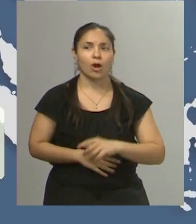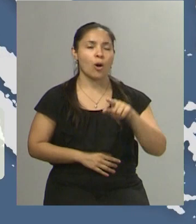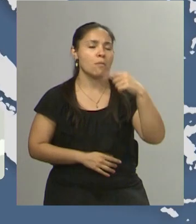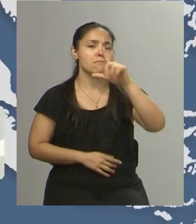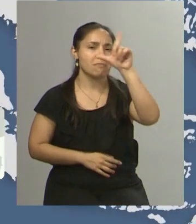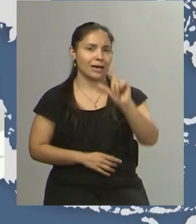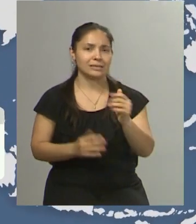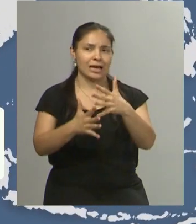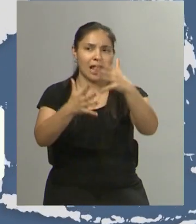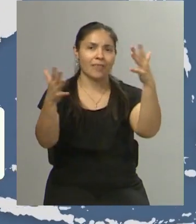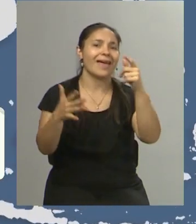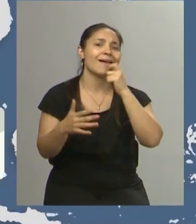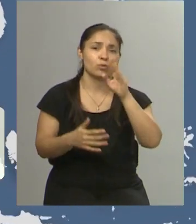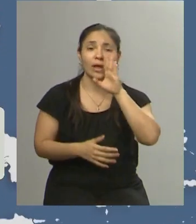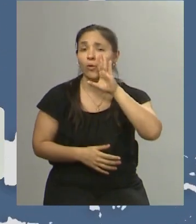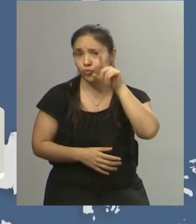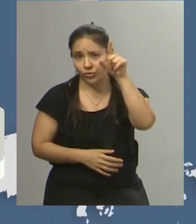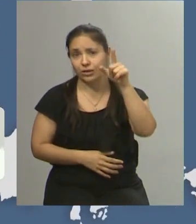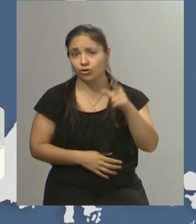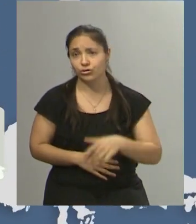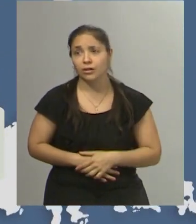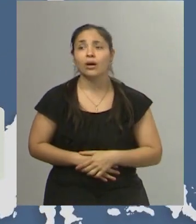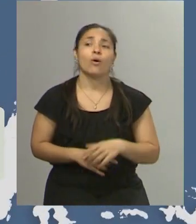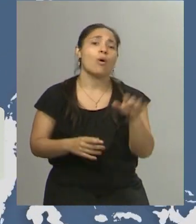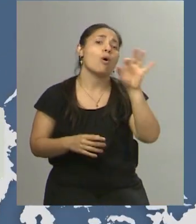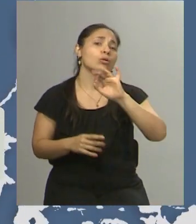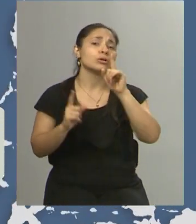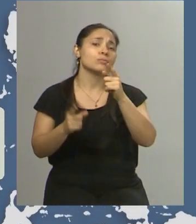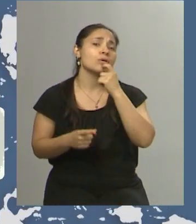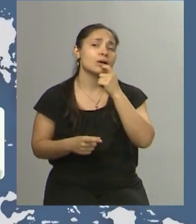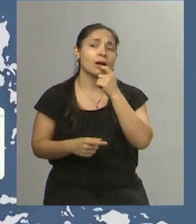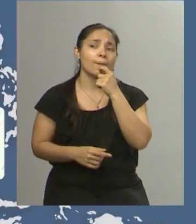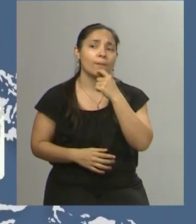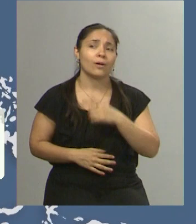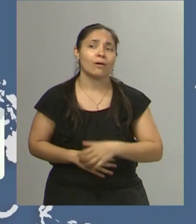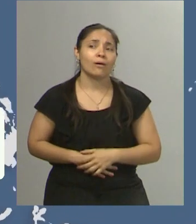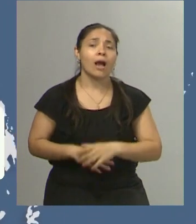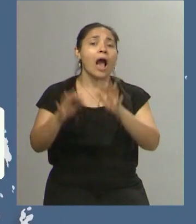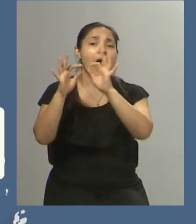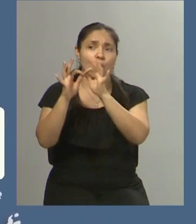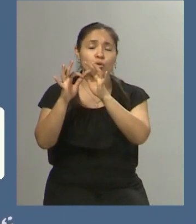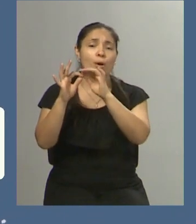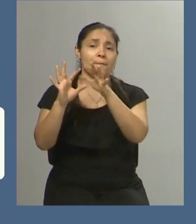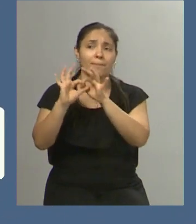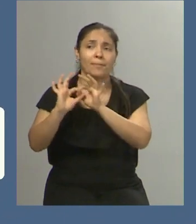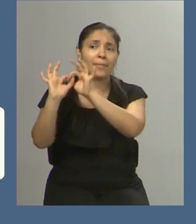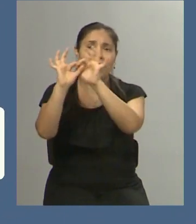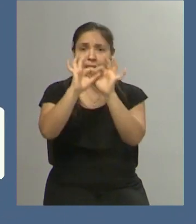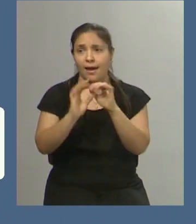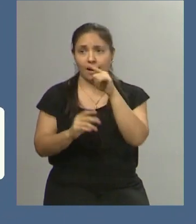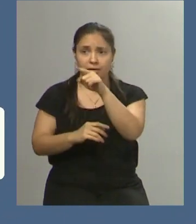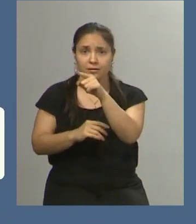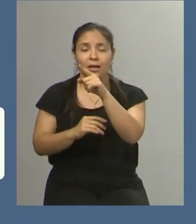país, por ejemplo Estados Unidos, o por ejemplo luego la Unión Europea. Por eso la negociación con la Unión Europea